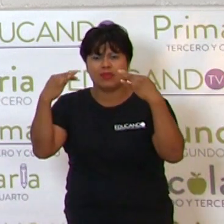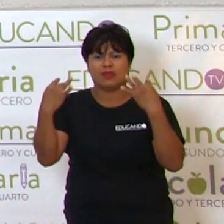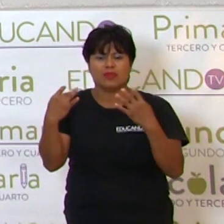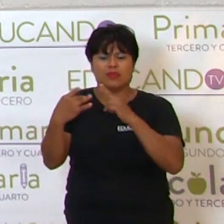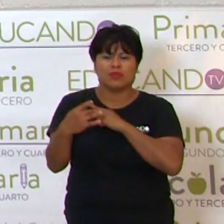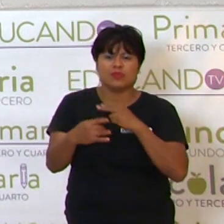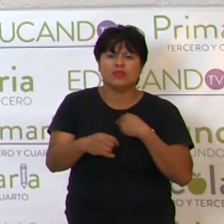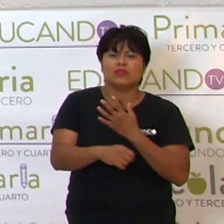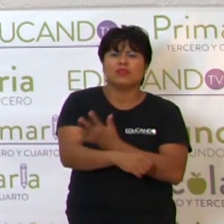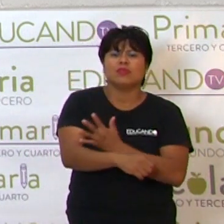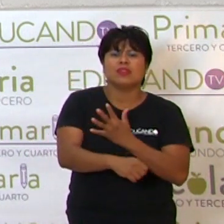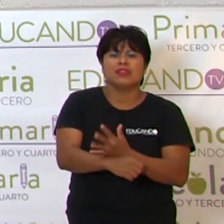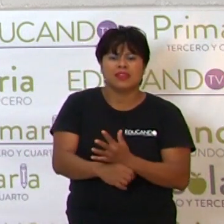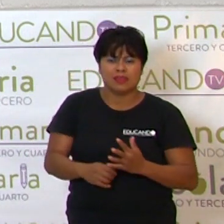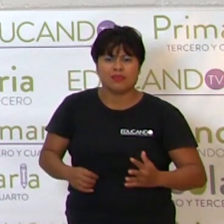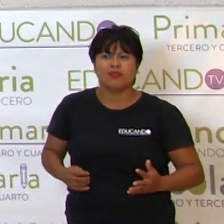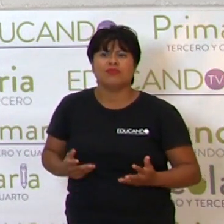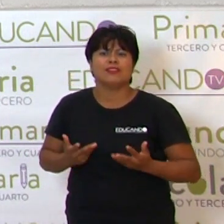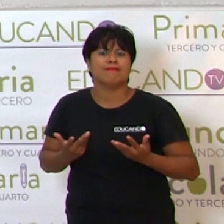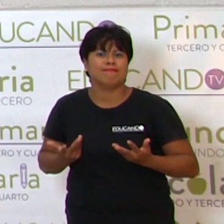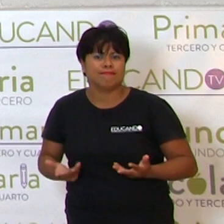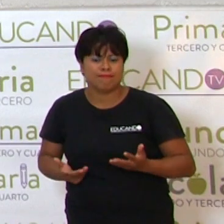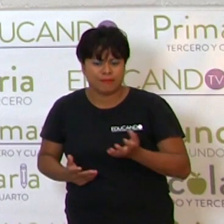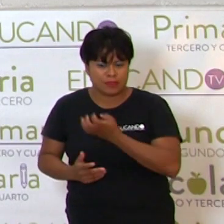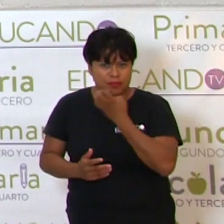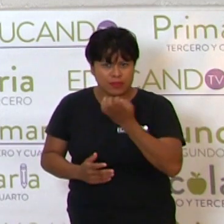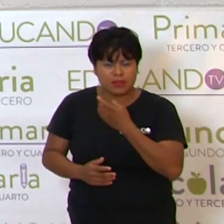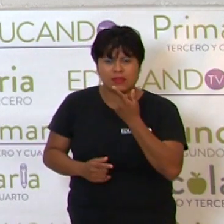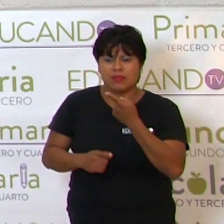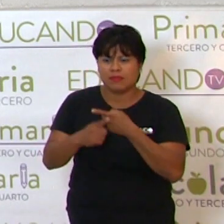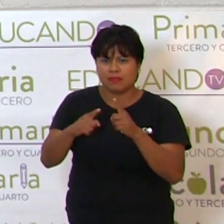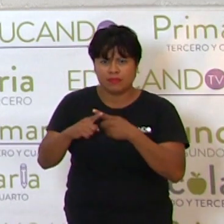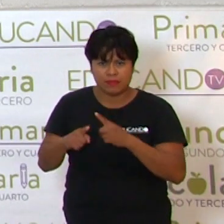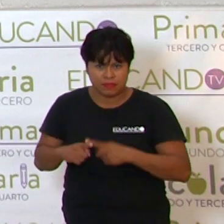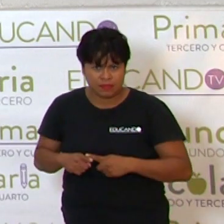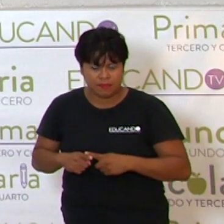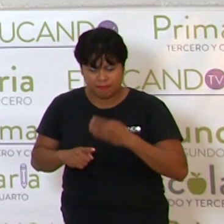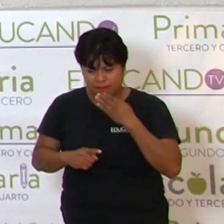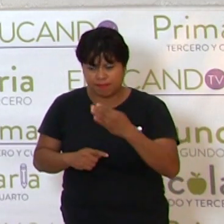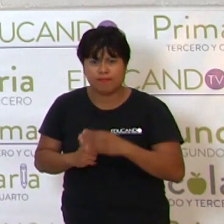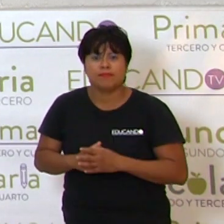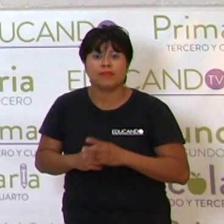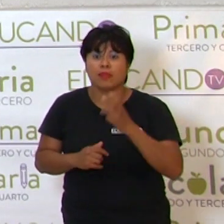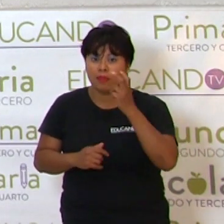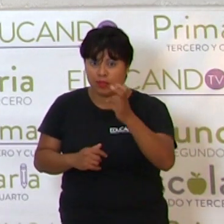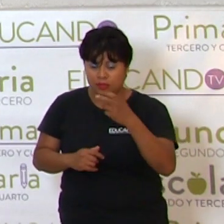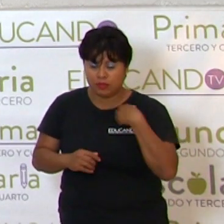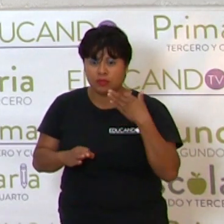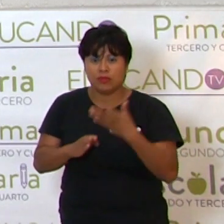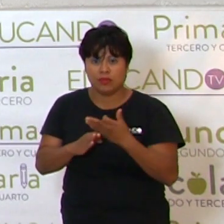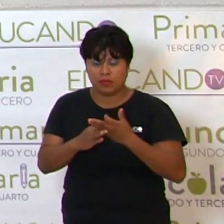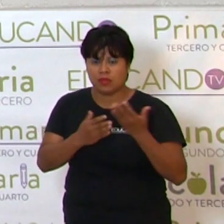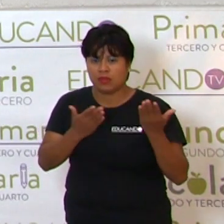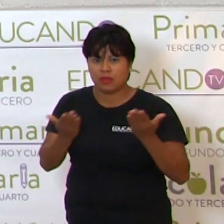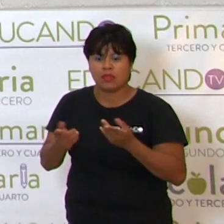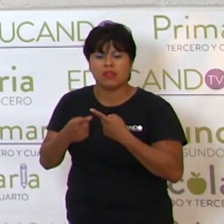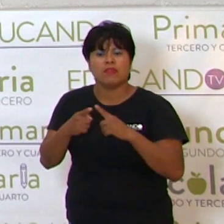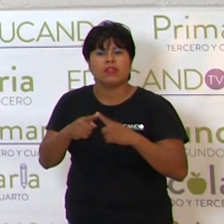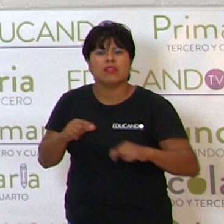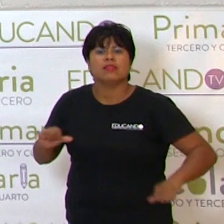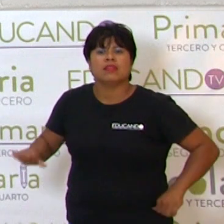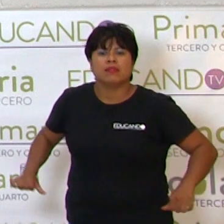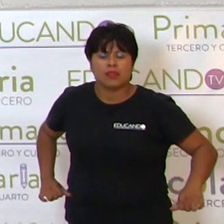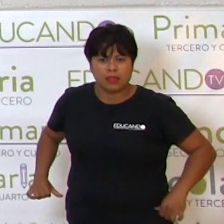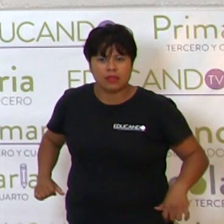nuestros compañeros, ante los estudiantes de la escuela? Bien, entonces por eso les traje algunos ejercicios